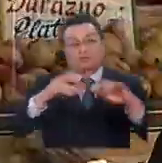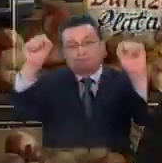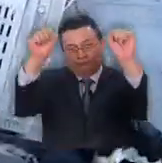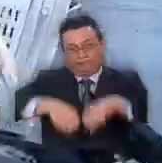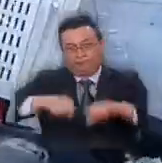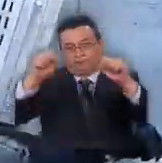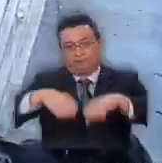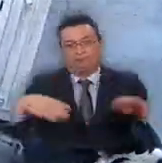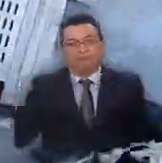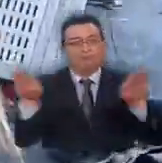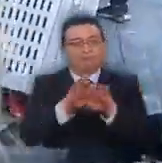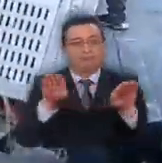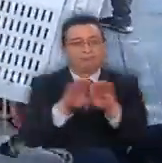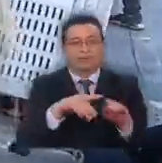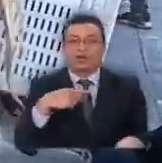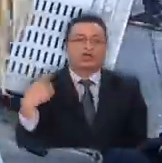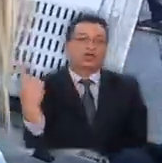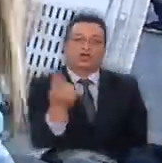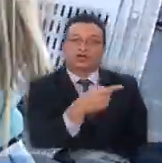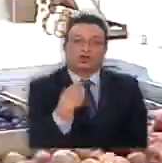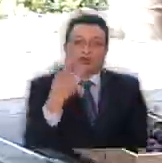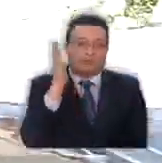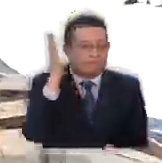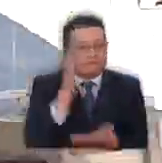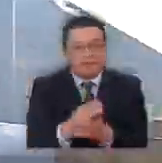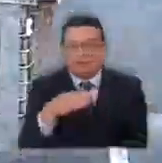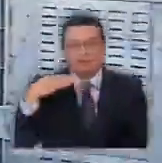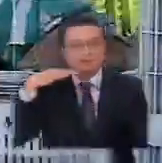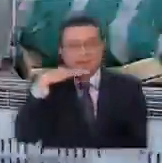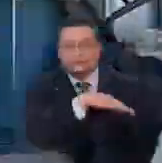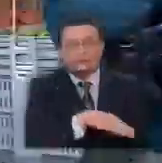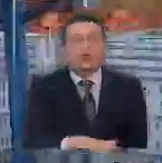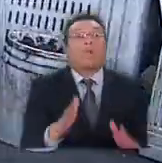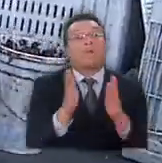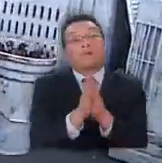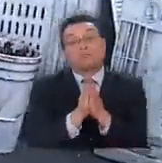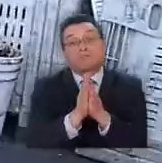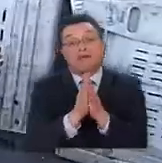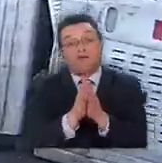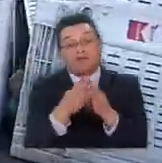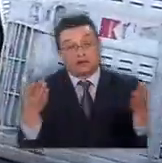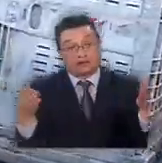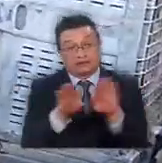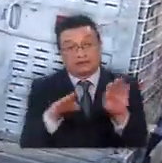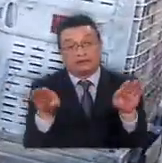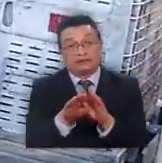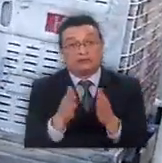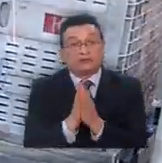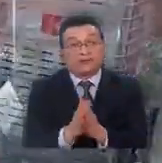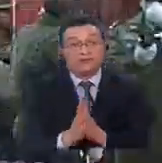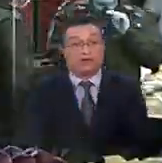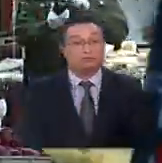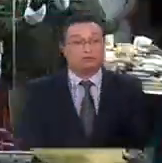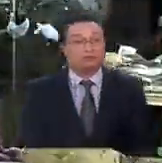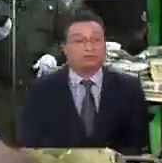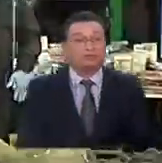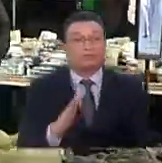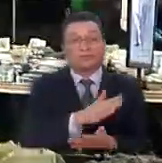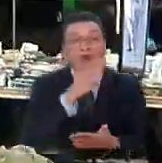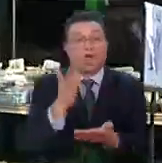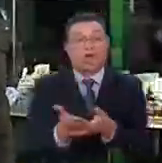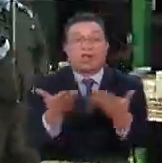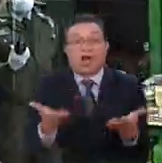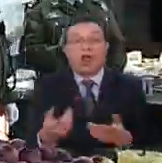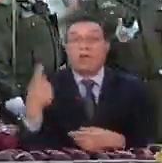La instrucción de cierre de todos los locales fue inmediata. Los locales, por favor, al cierre. Hasta ahora no lo han dado,